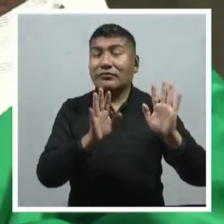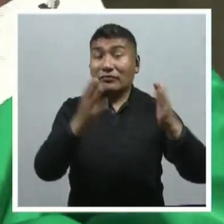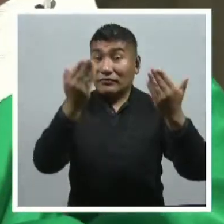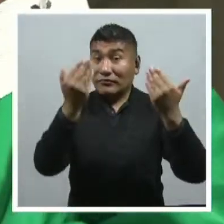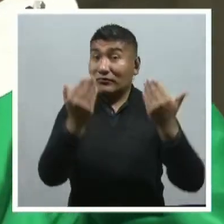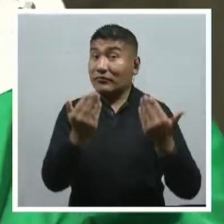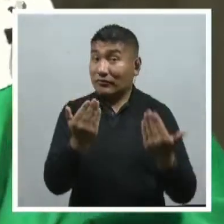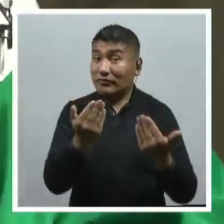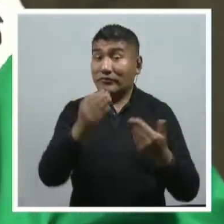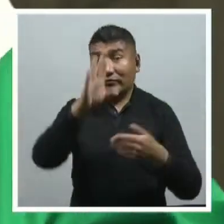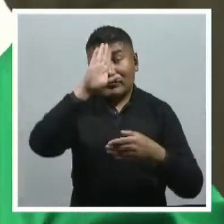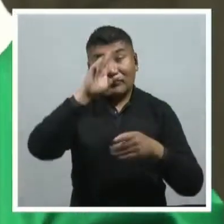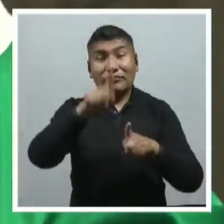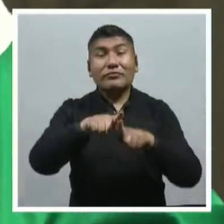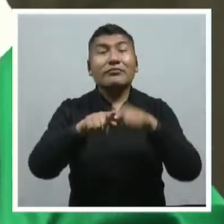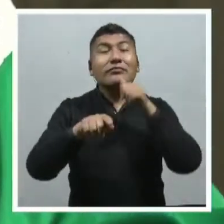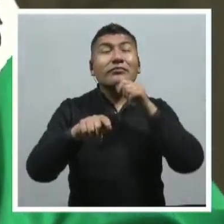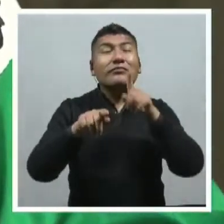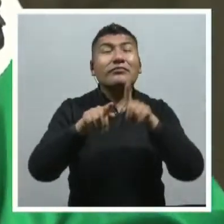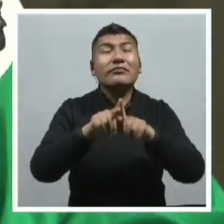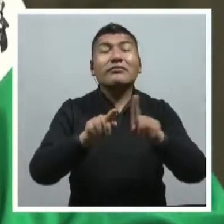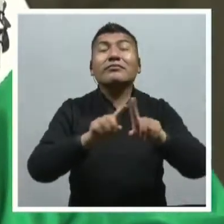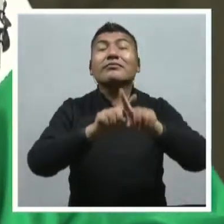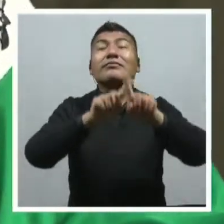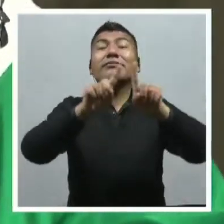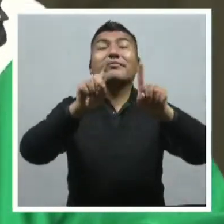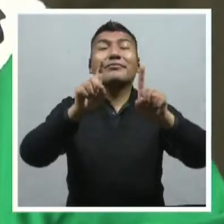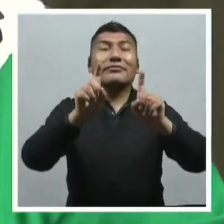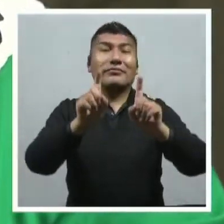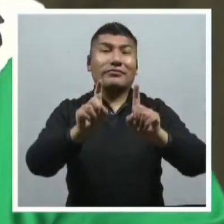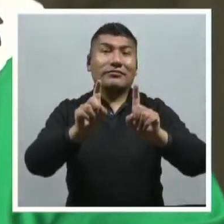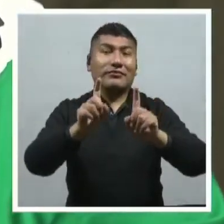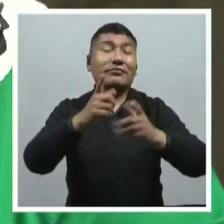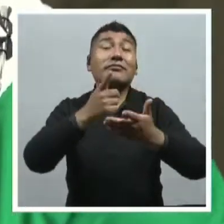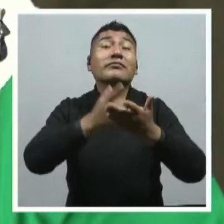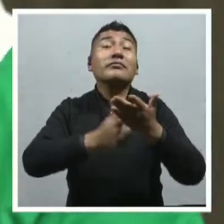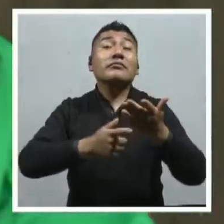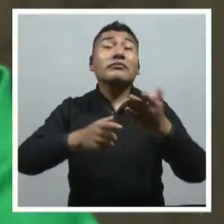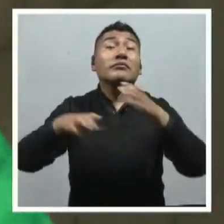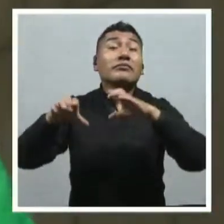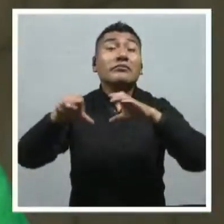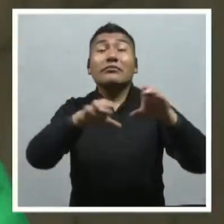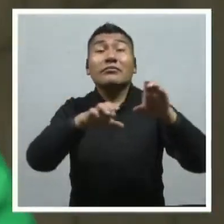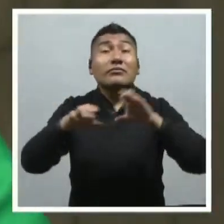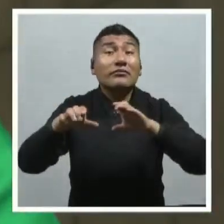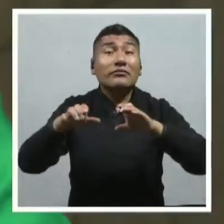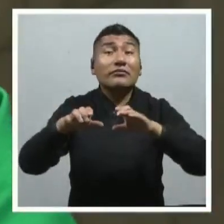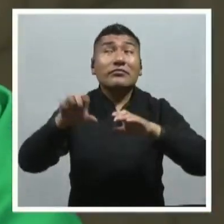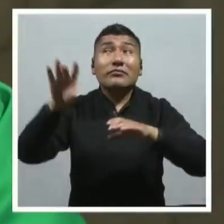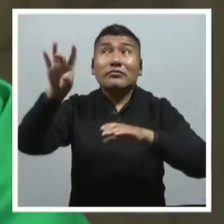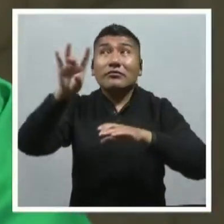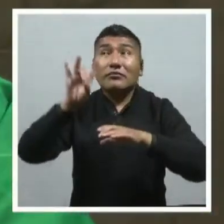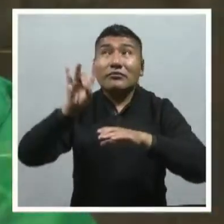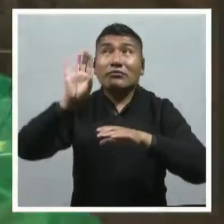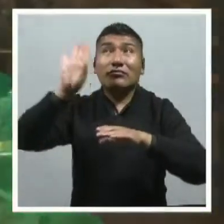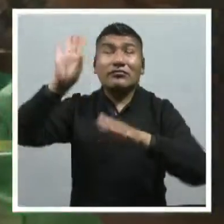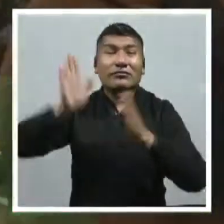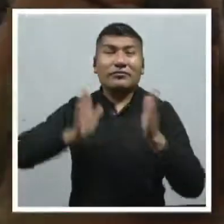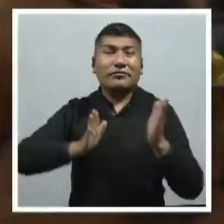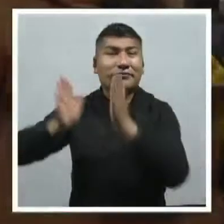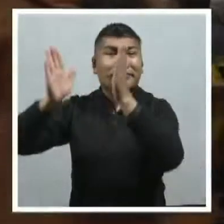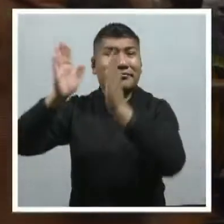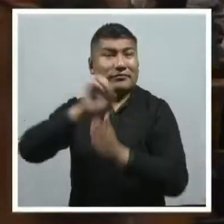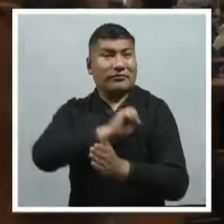Ahora bien, queridos hermanos, la pregunta de todos, ¿y qué podemos hacer para elegir el camino del Señor y